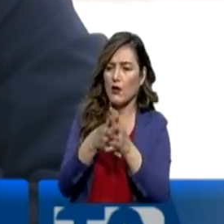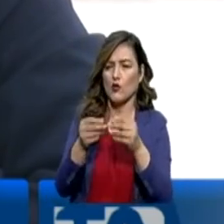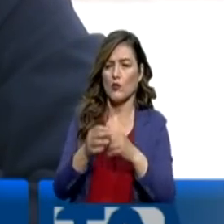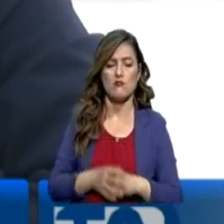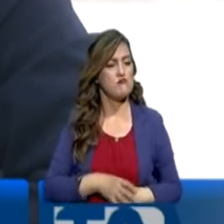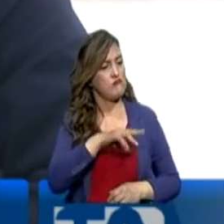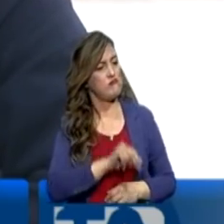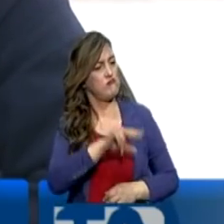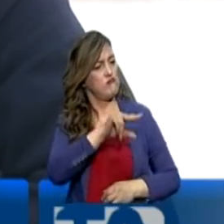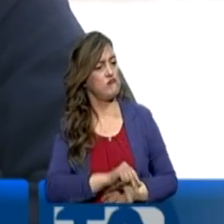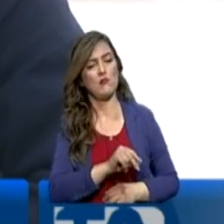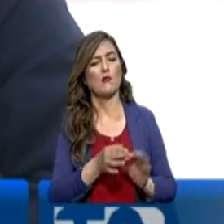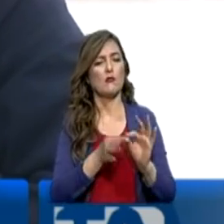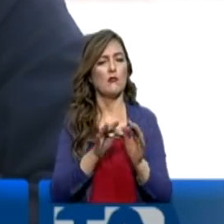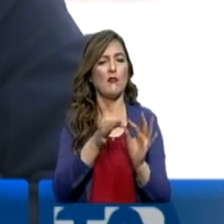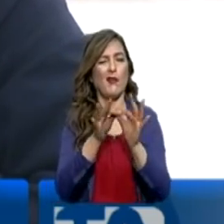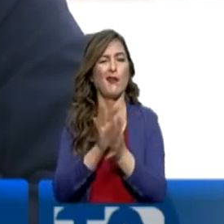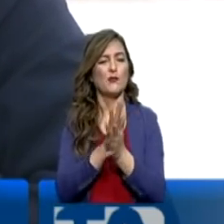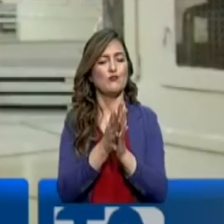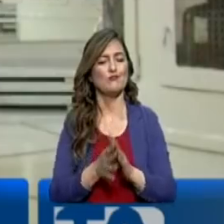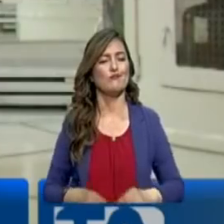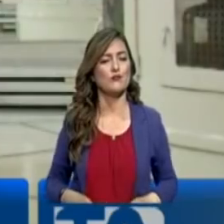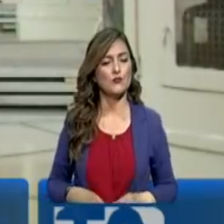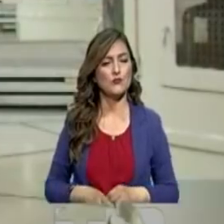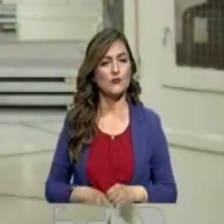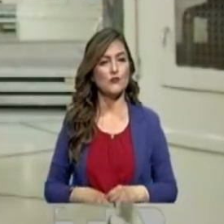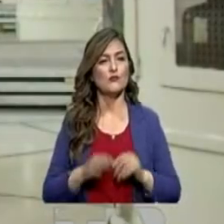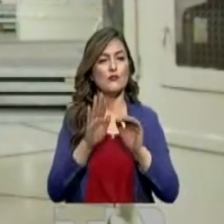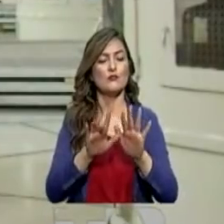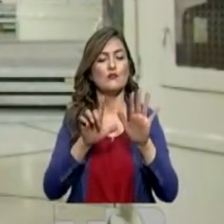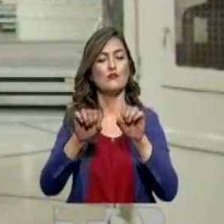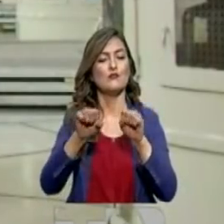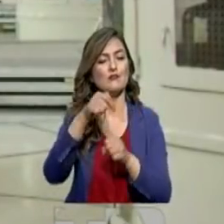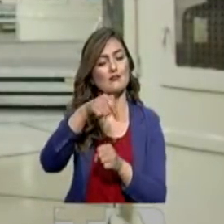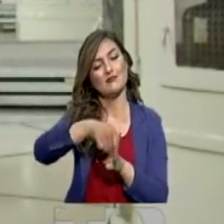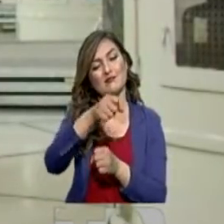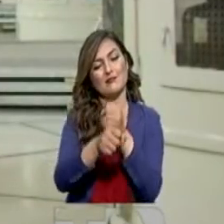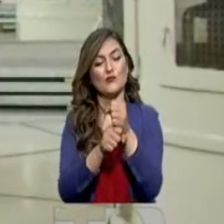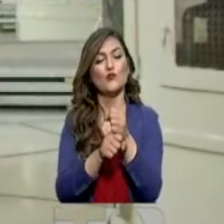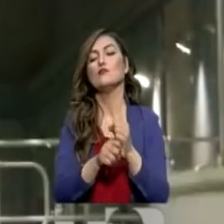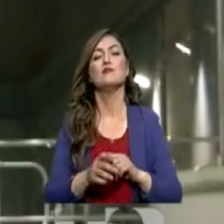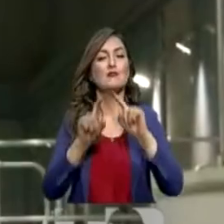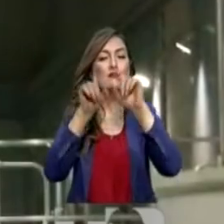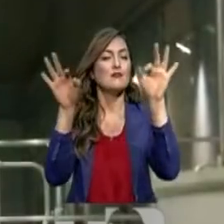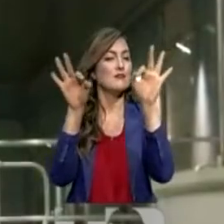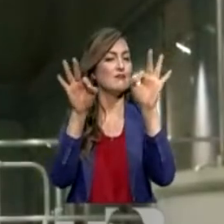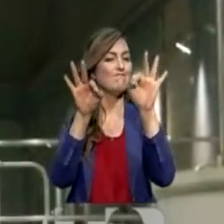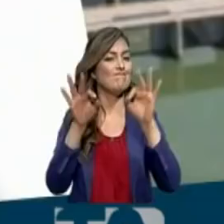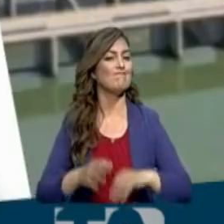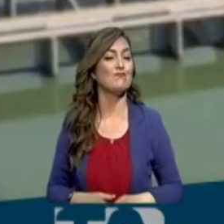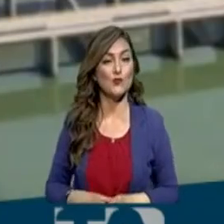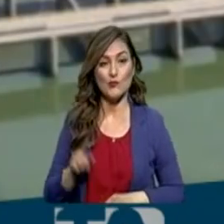poder implementar un sistema de reparación alternativo. El 17 de mayo de este año, la Corporación Eléctrica del Ecuador,